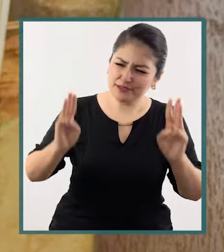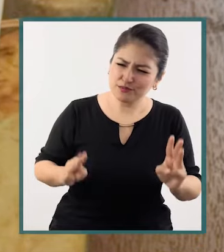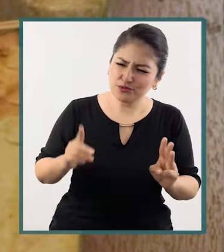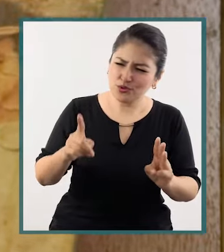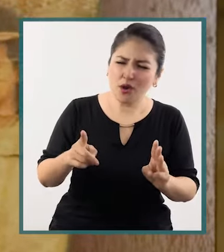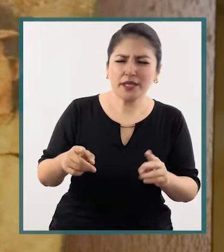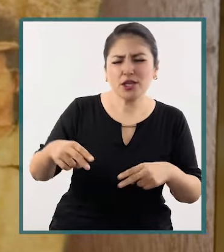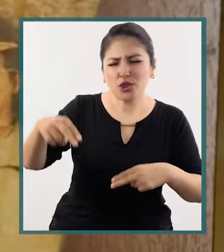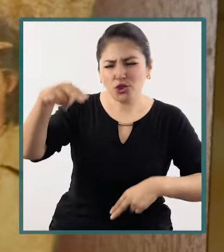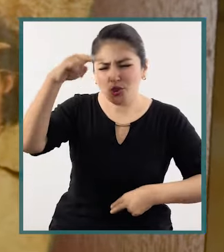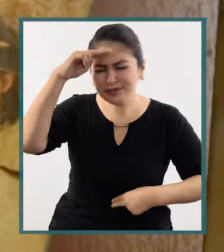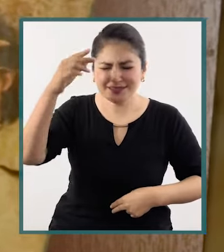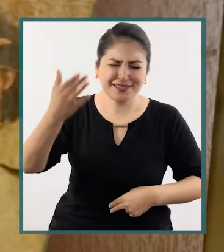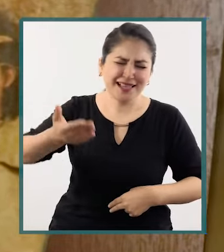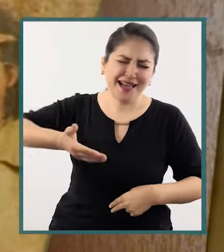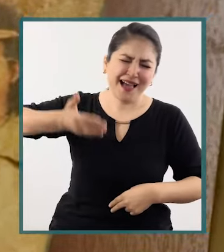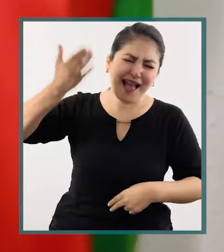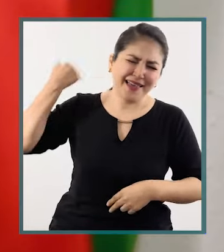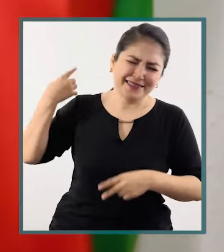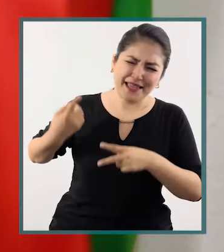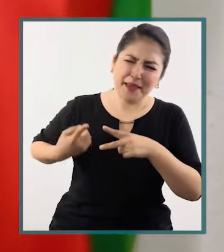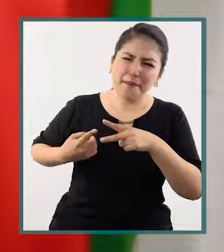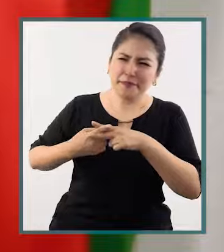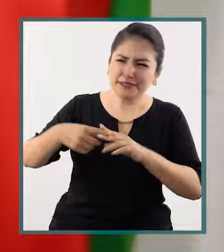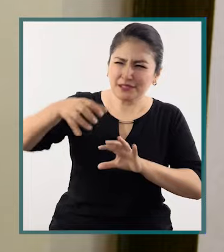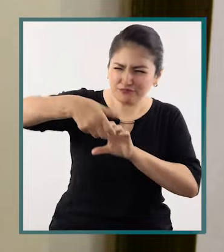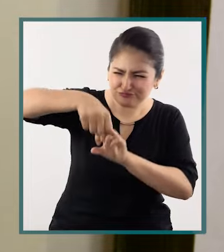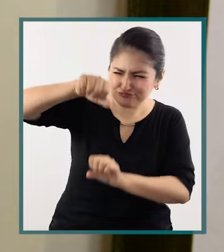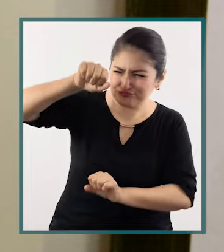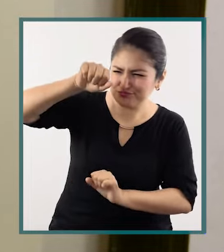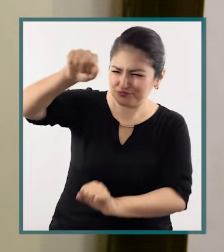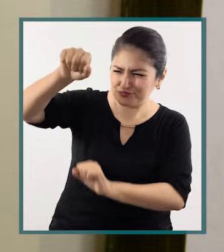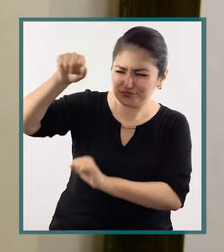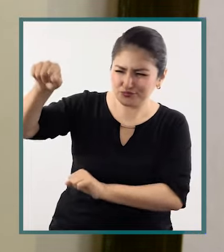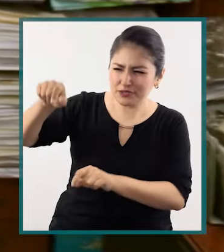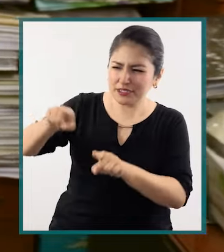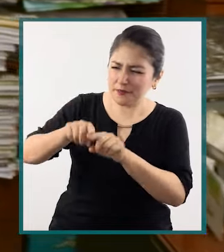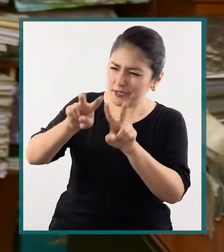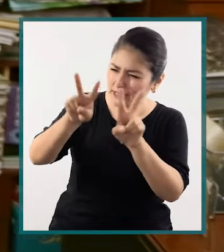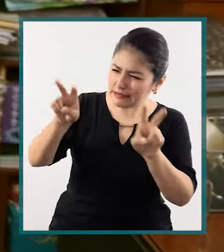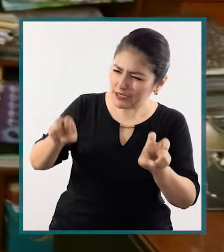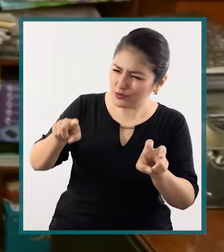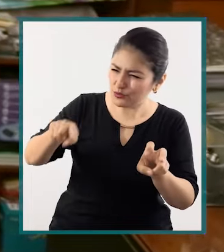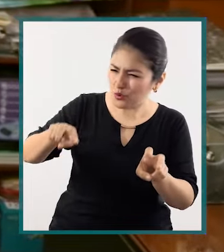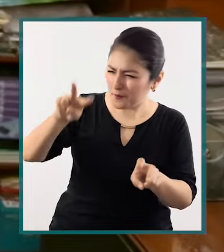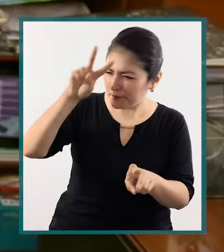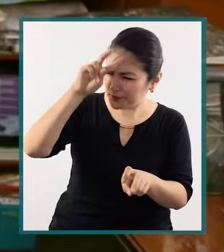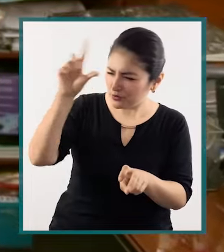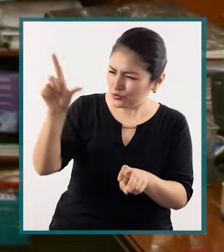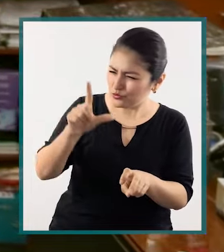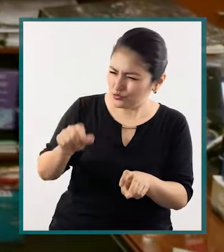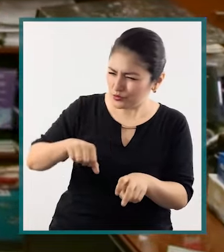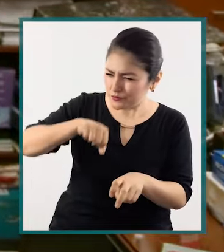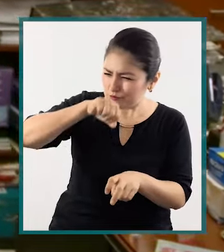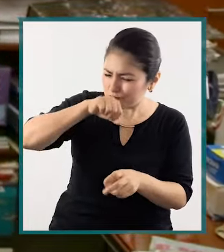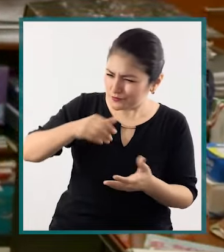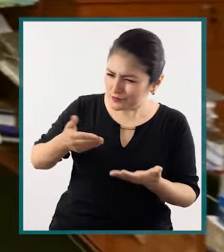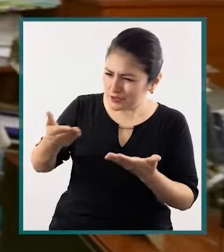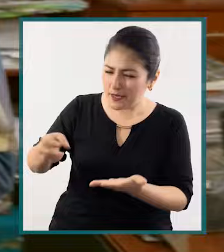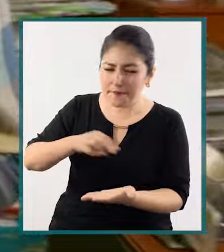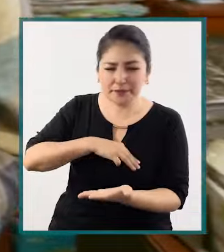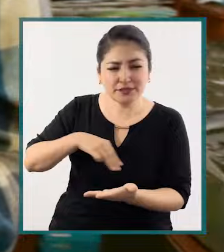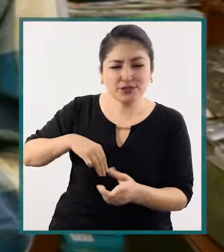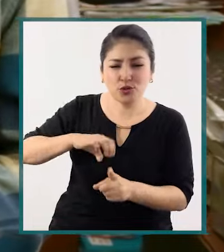hay notas de prensa desde sus inicios, pósters y grados como el título de Personalidad Meritoria de la Cultura que le ofreció